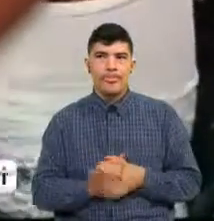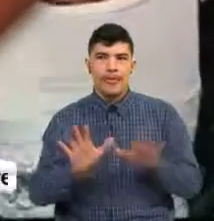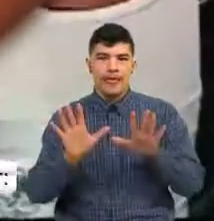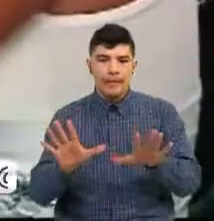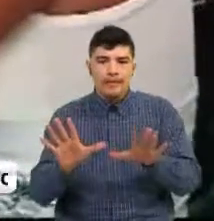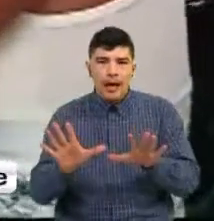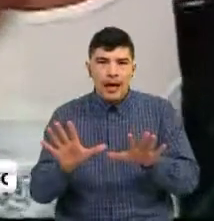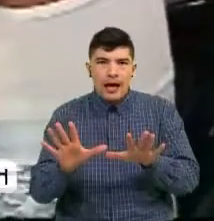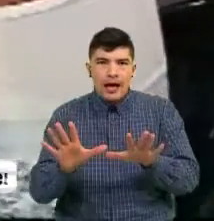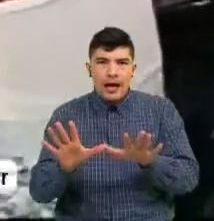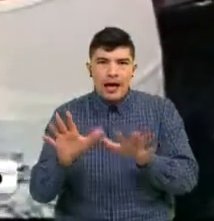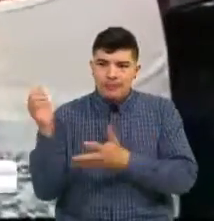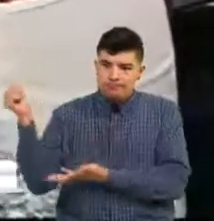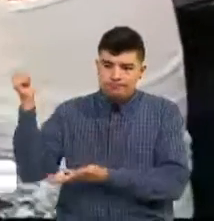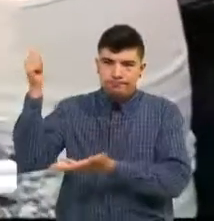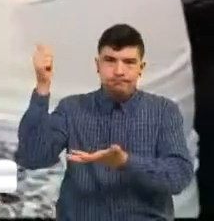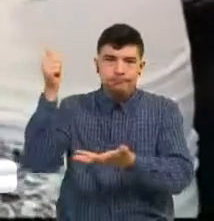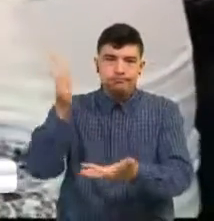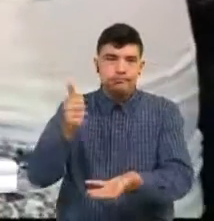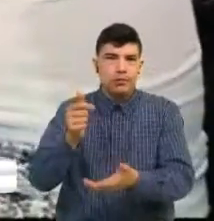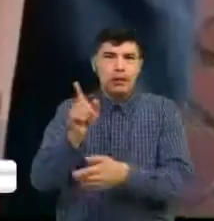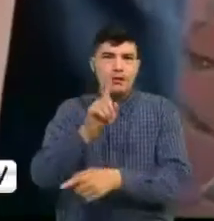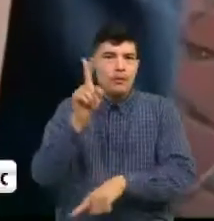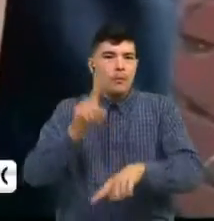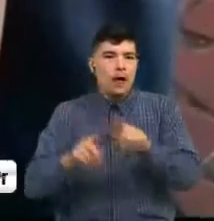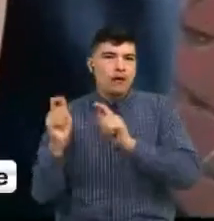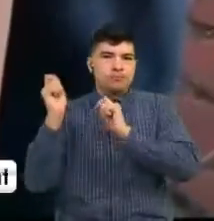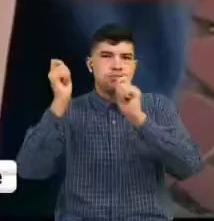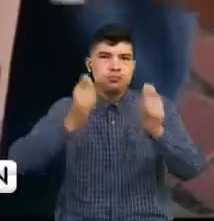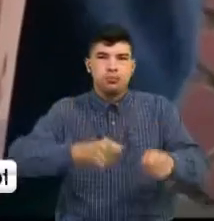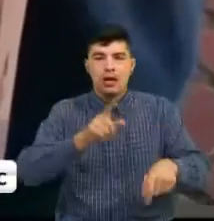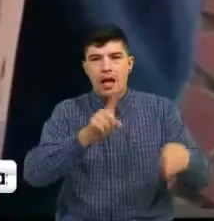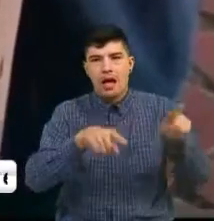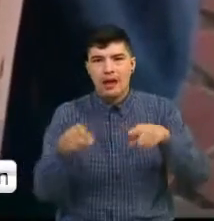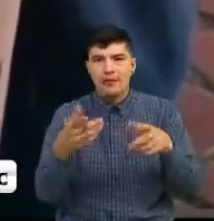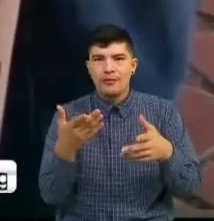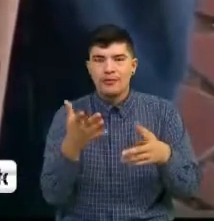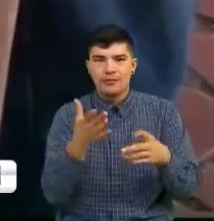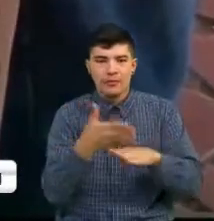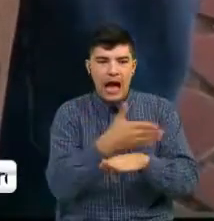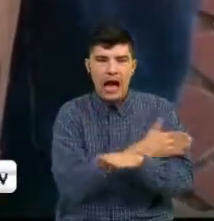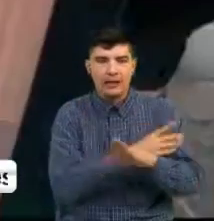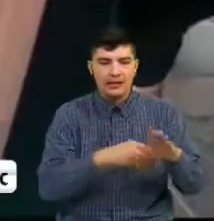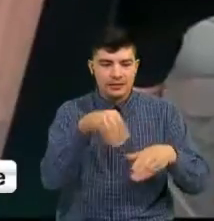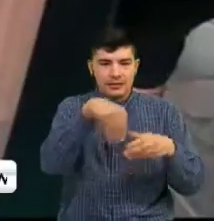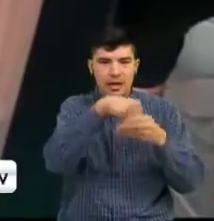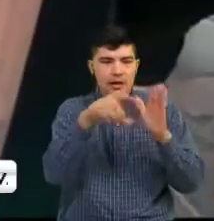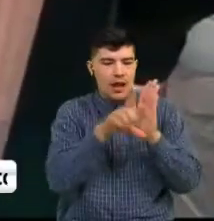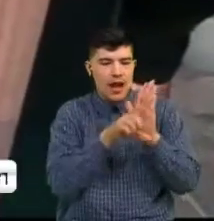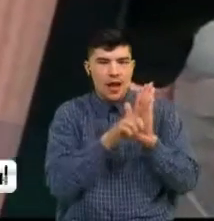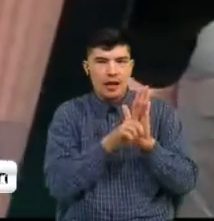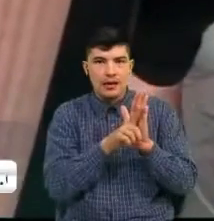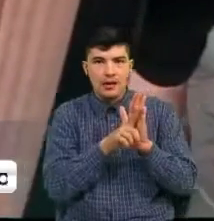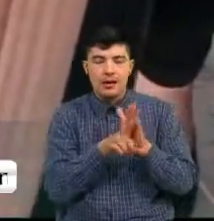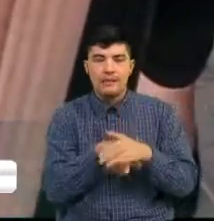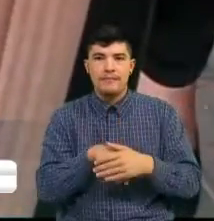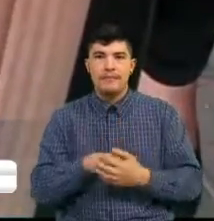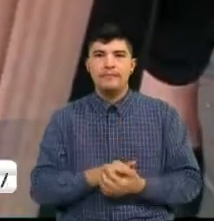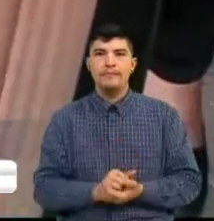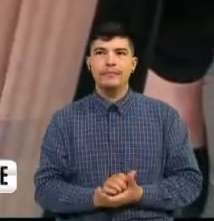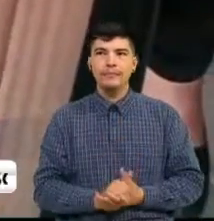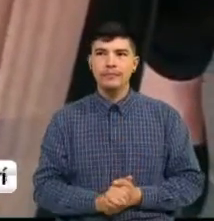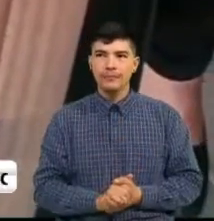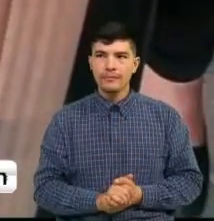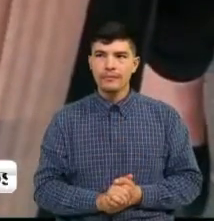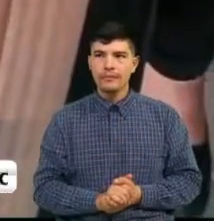es decir, la imposibilidad de que se hagan nombramientos a excepciones con las excepciones previstas en la ley. De la misma manera,